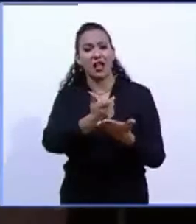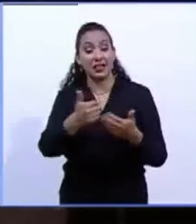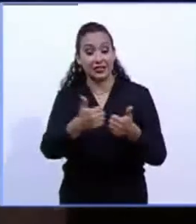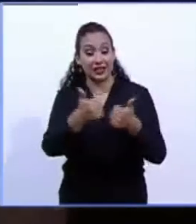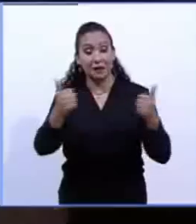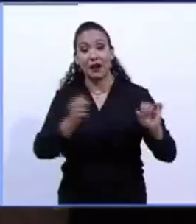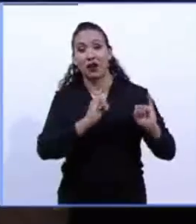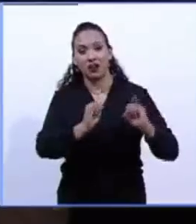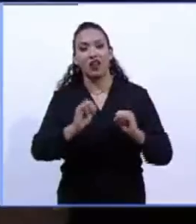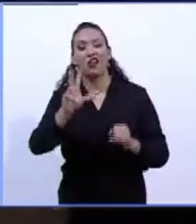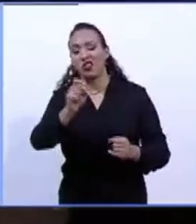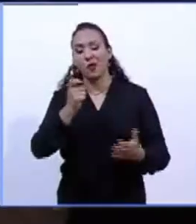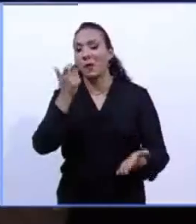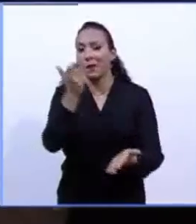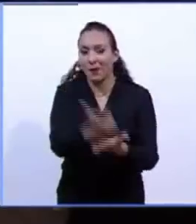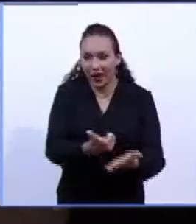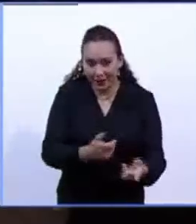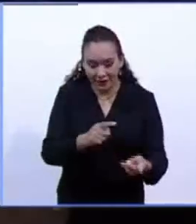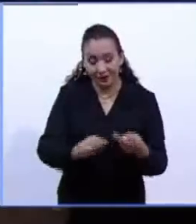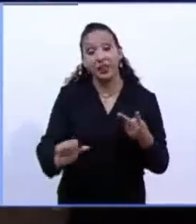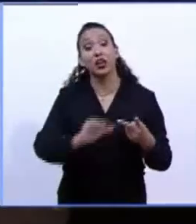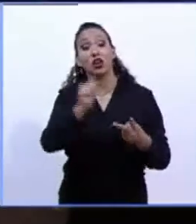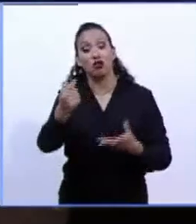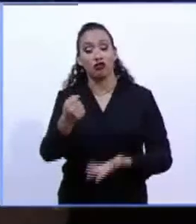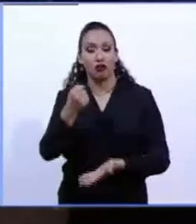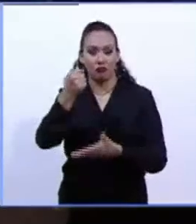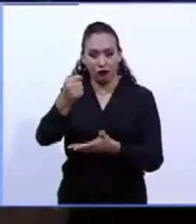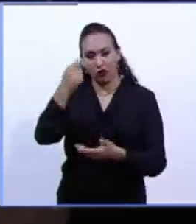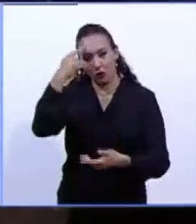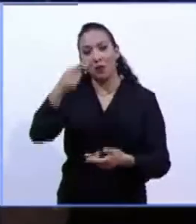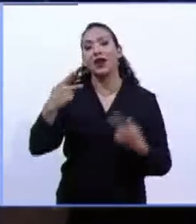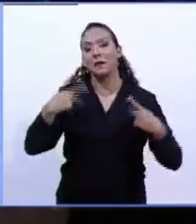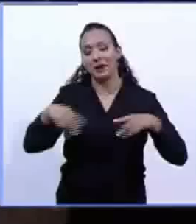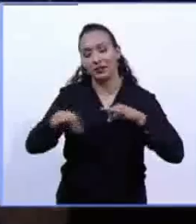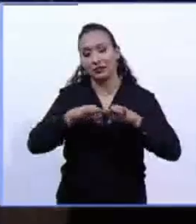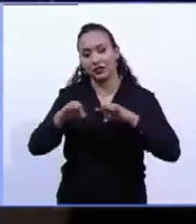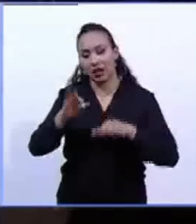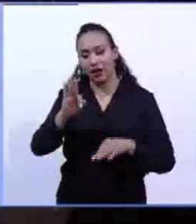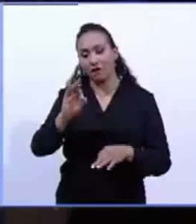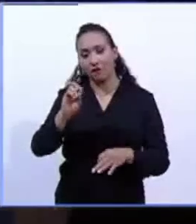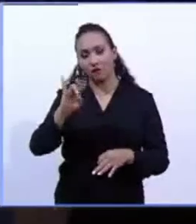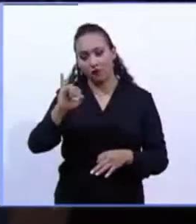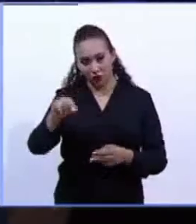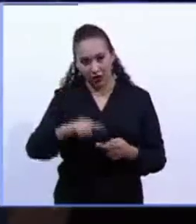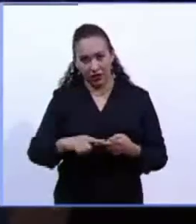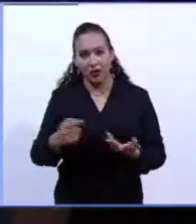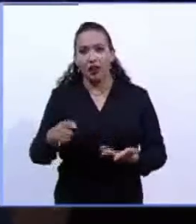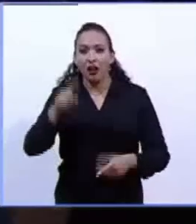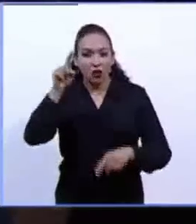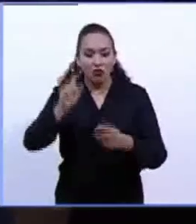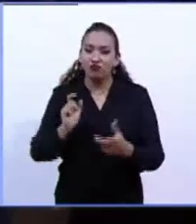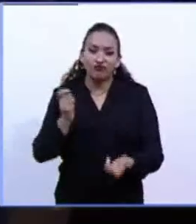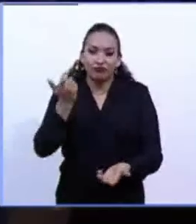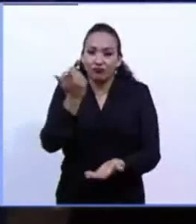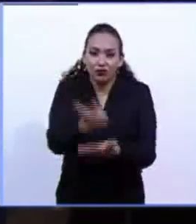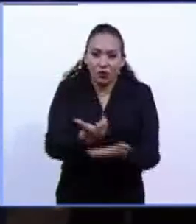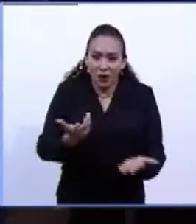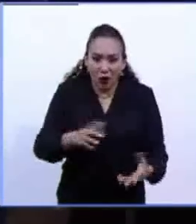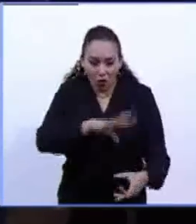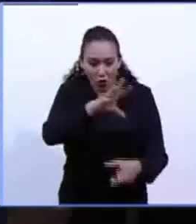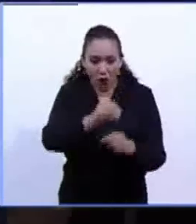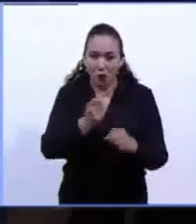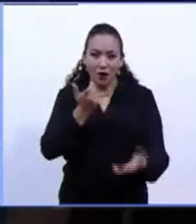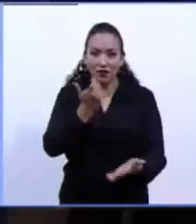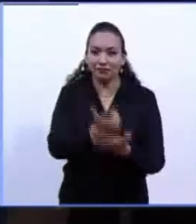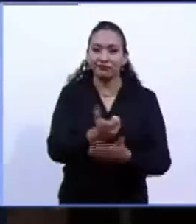separación individualizado y un fondo de retiro para el personal operativo, el FORI y el SECSEI. No nos aportó